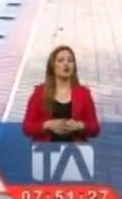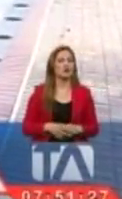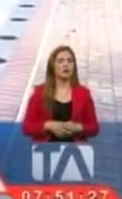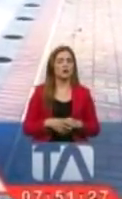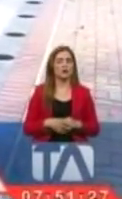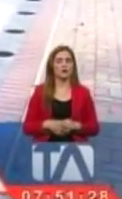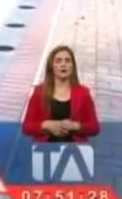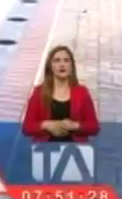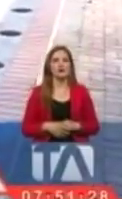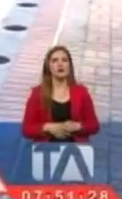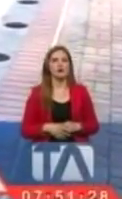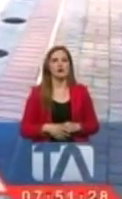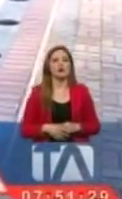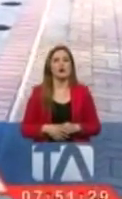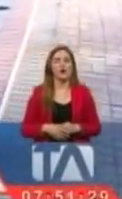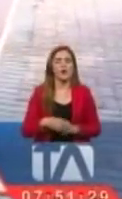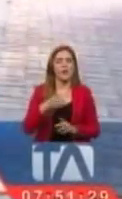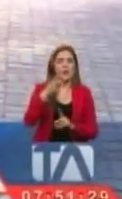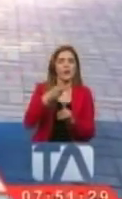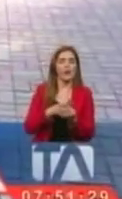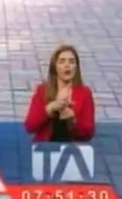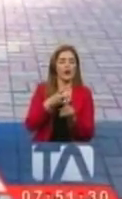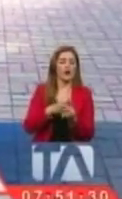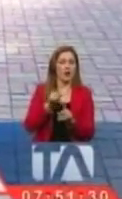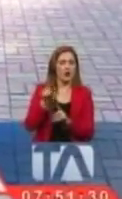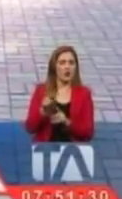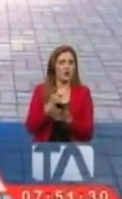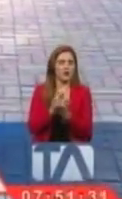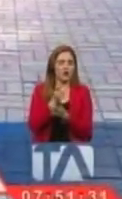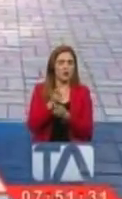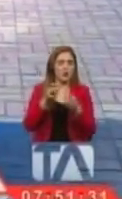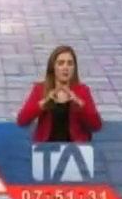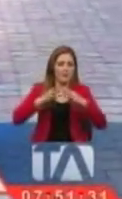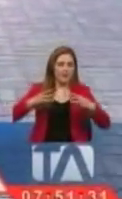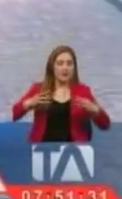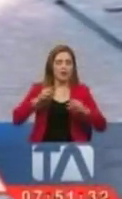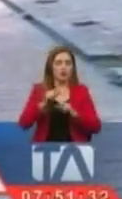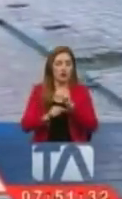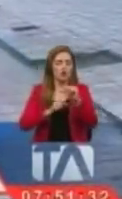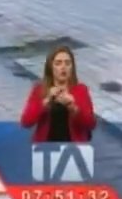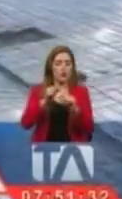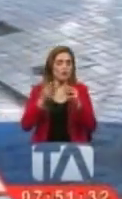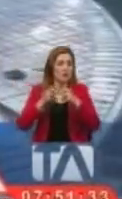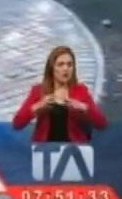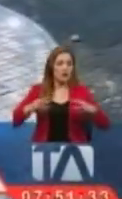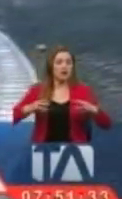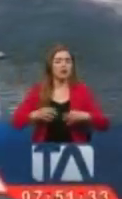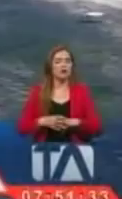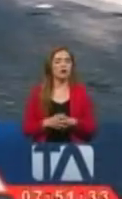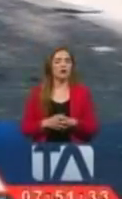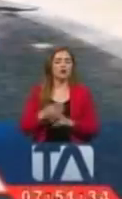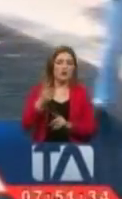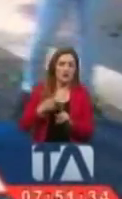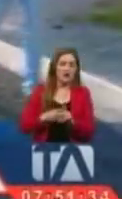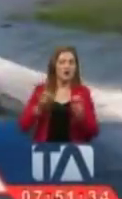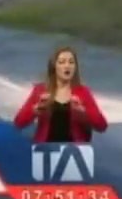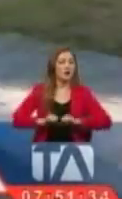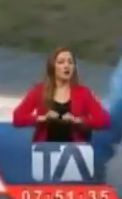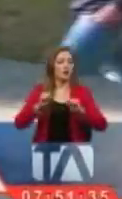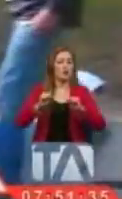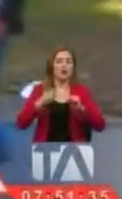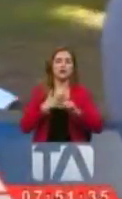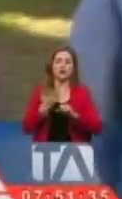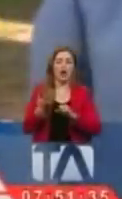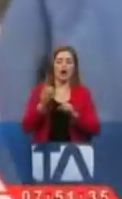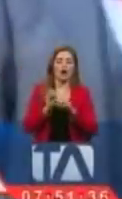ofreciendo a la ciudad aproximadamente unos dos meses estamos de alquiler que hicimos los materiales están llegando de a poco los materiales esperamos unos dos meses de haber habilitado